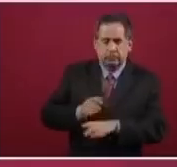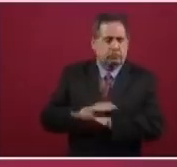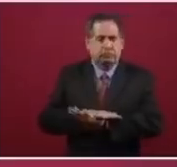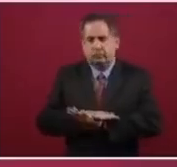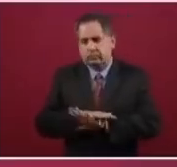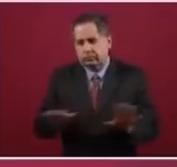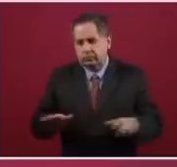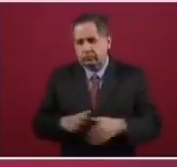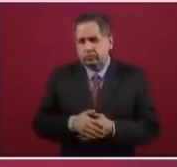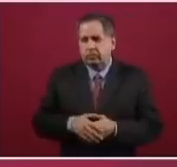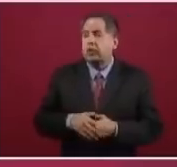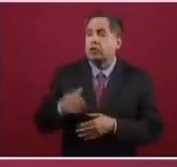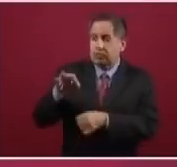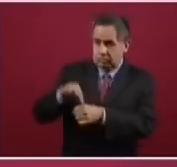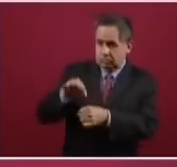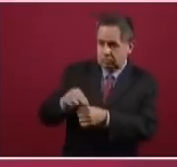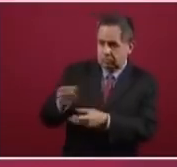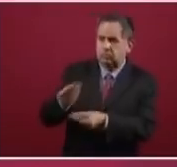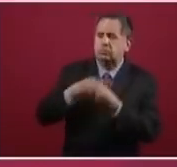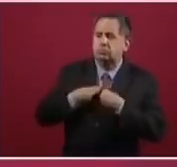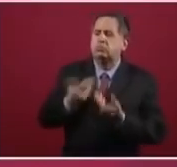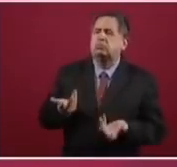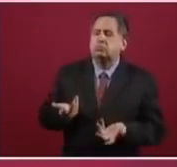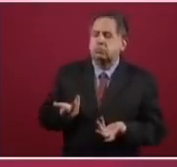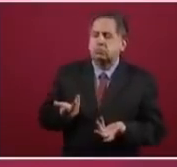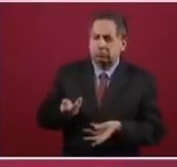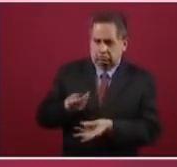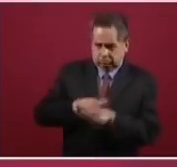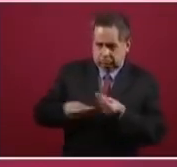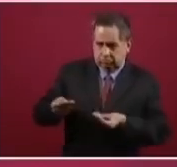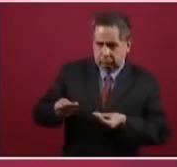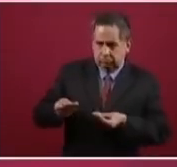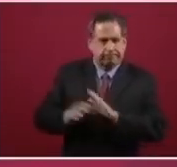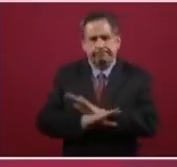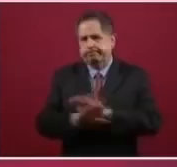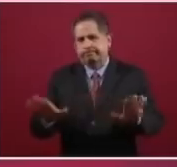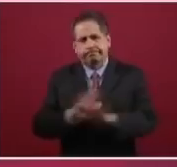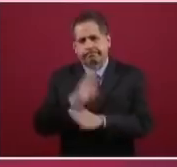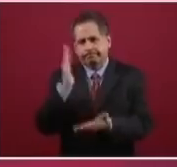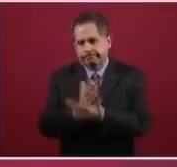qué vas a dar ya no